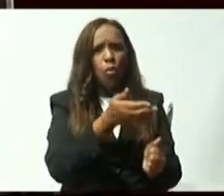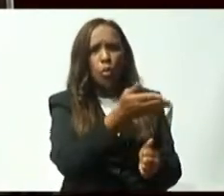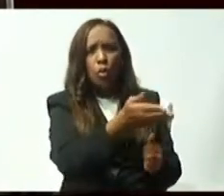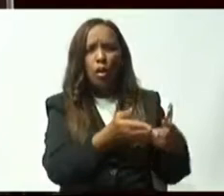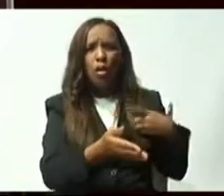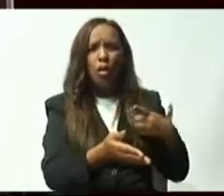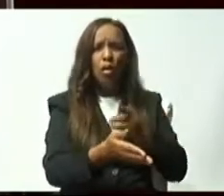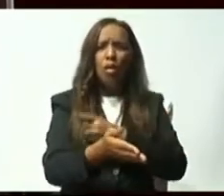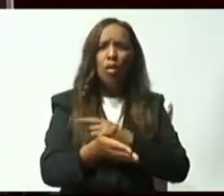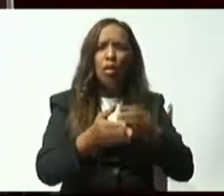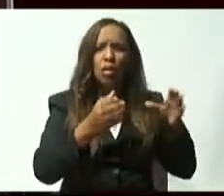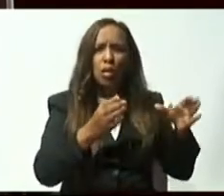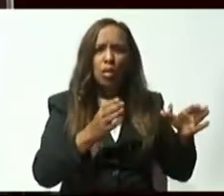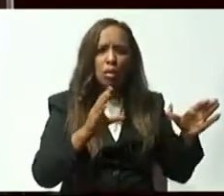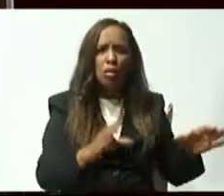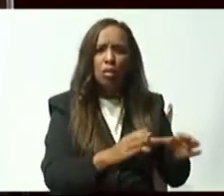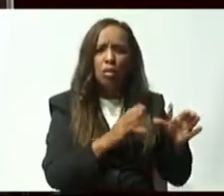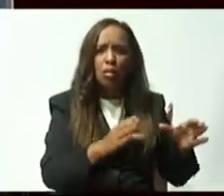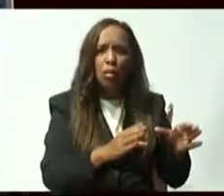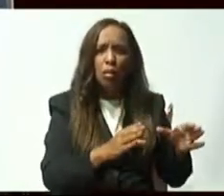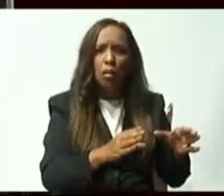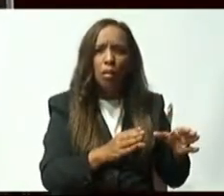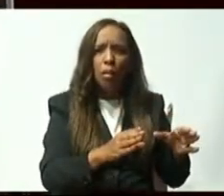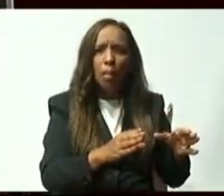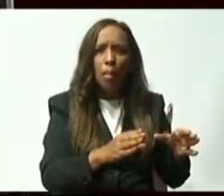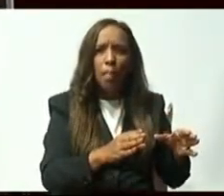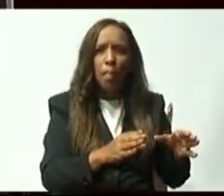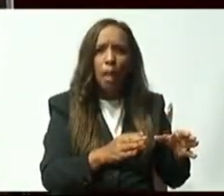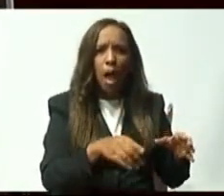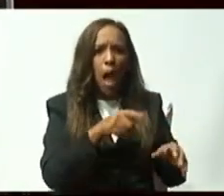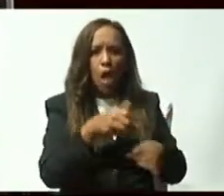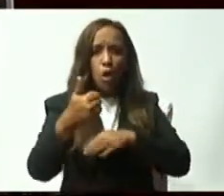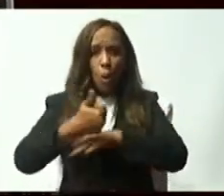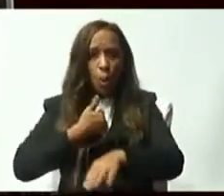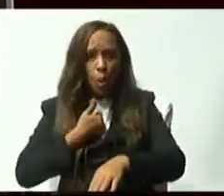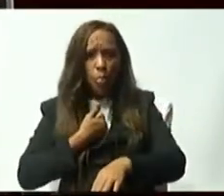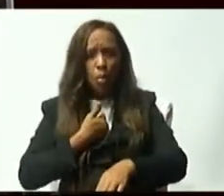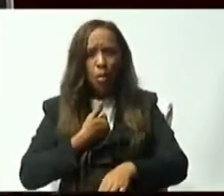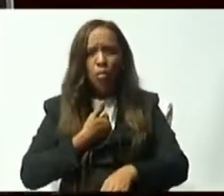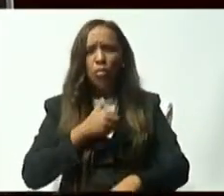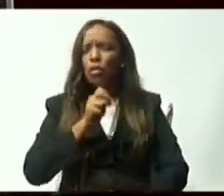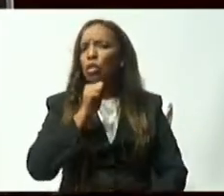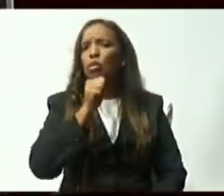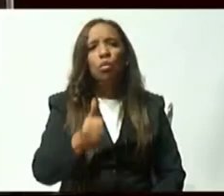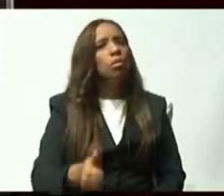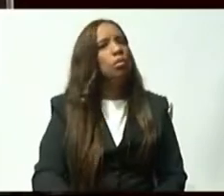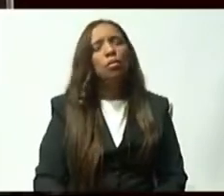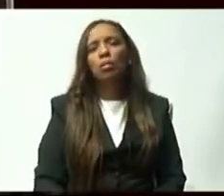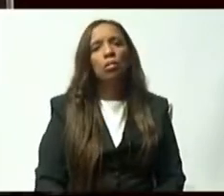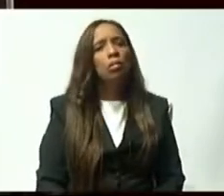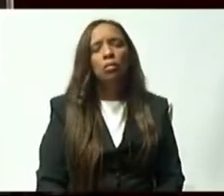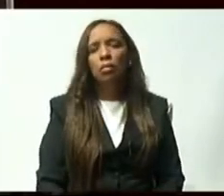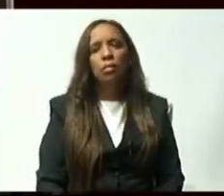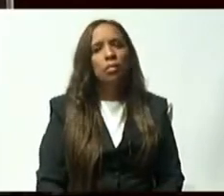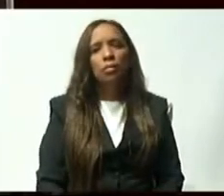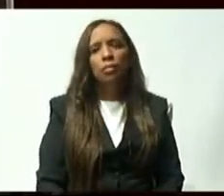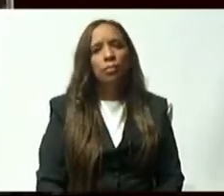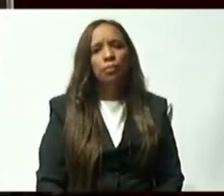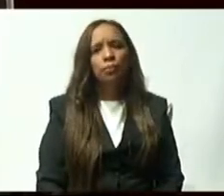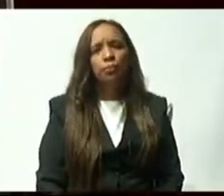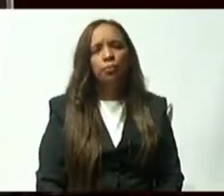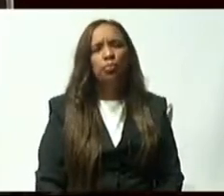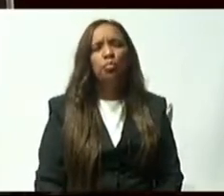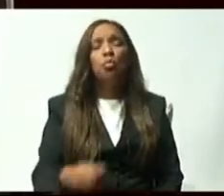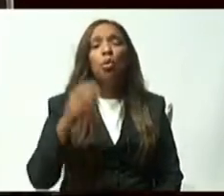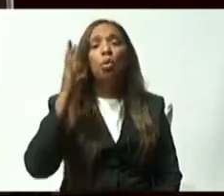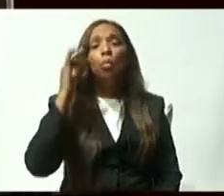En ese momento, lo que me pasó le podía pasar a cualquiera. ¡A